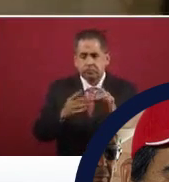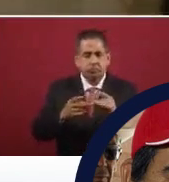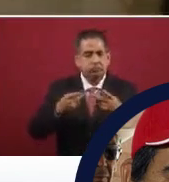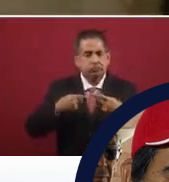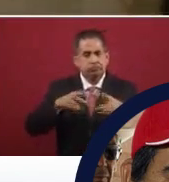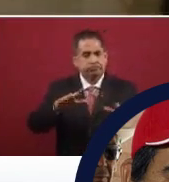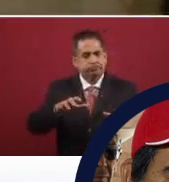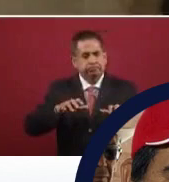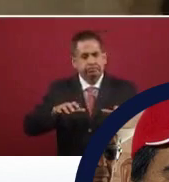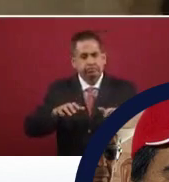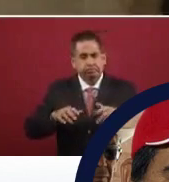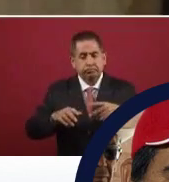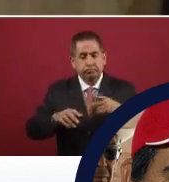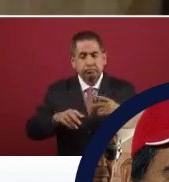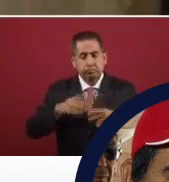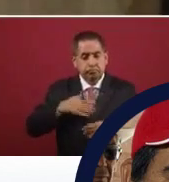basa?